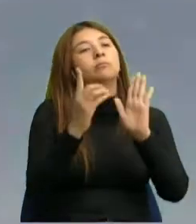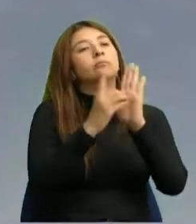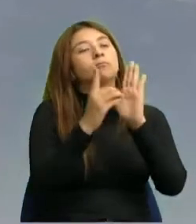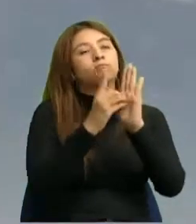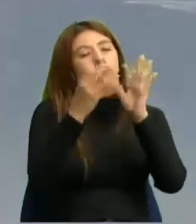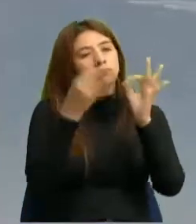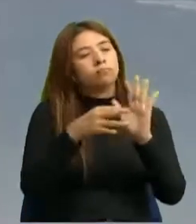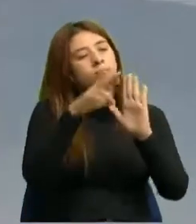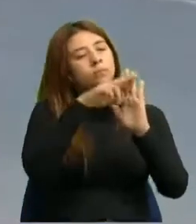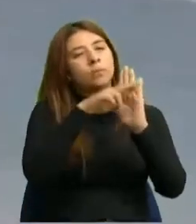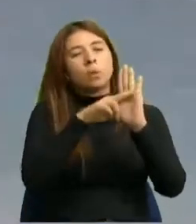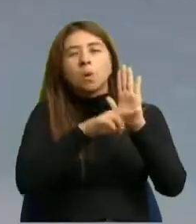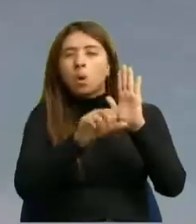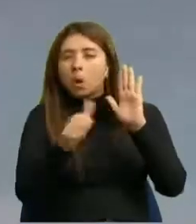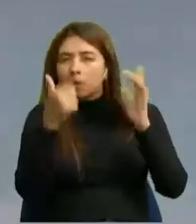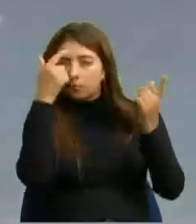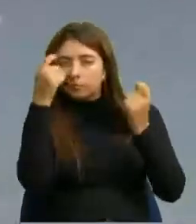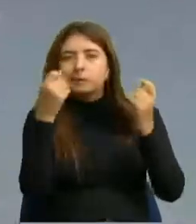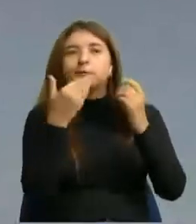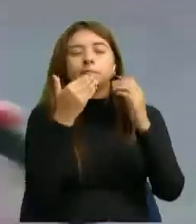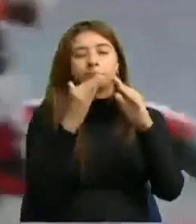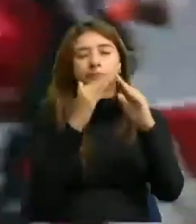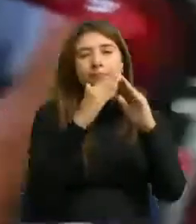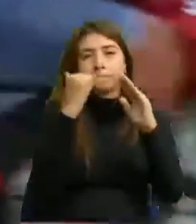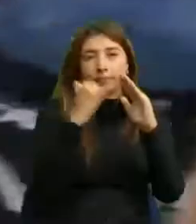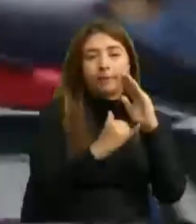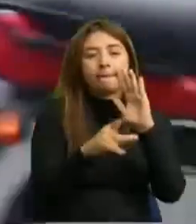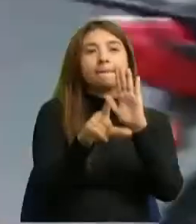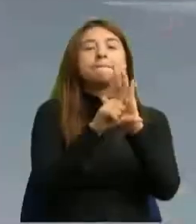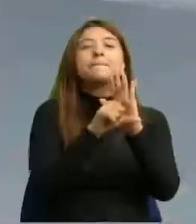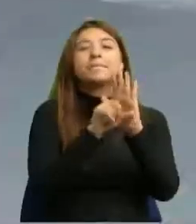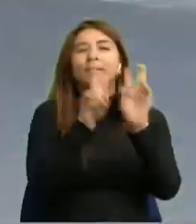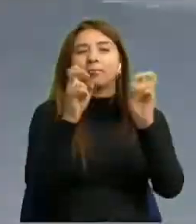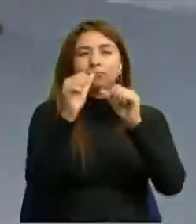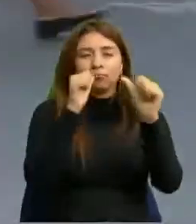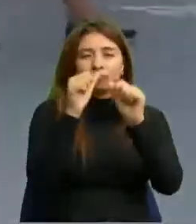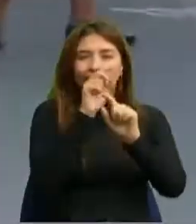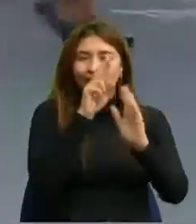establecidas otras medidas como el toque de queda y la ley seca para el municipio de Ocaña.